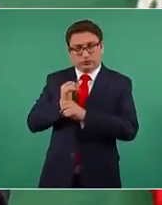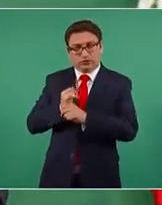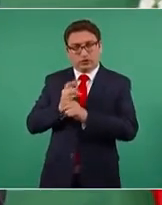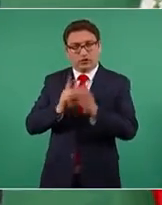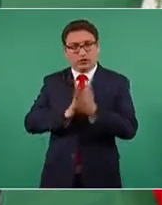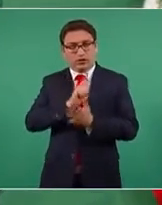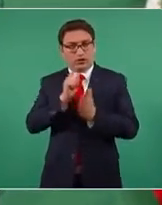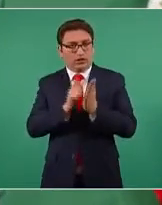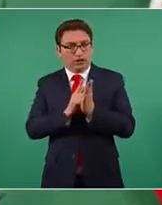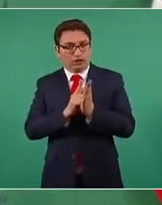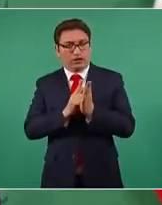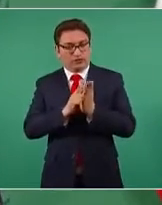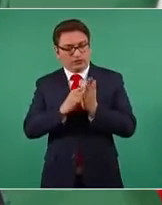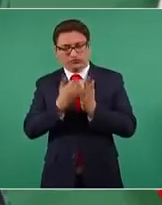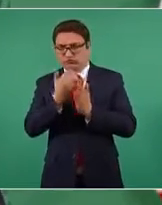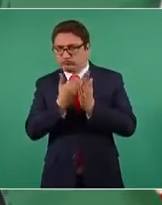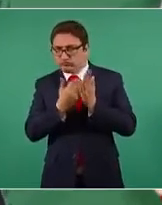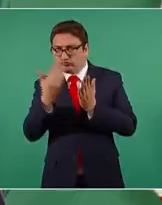Carlos Salinas,